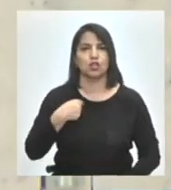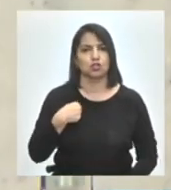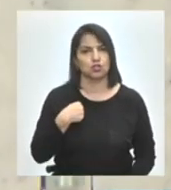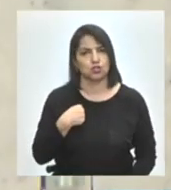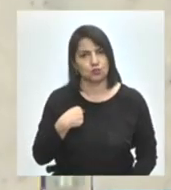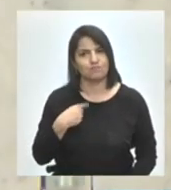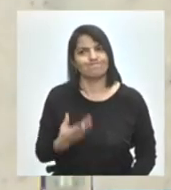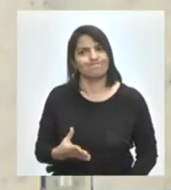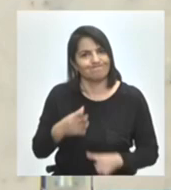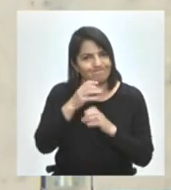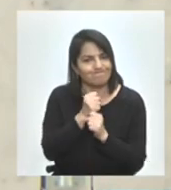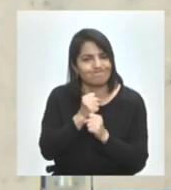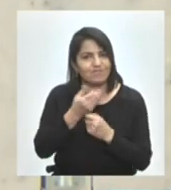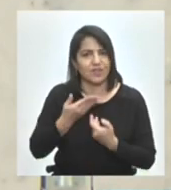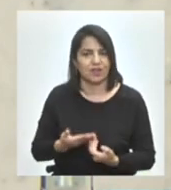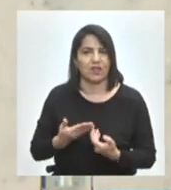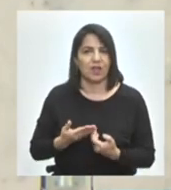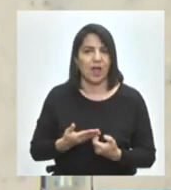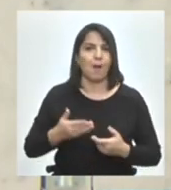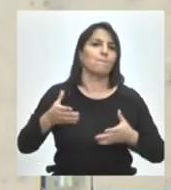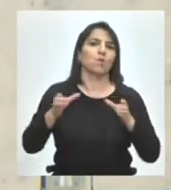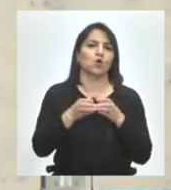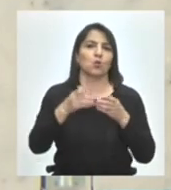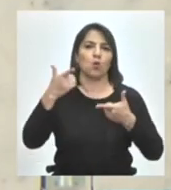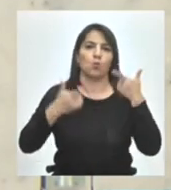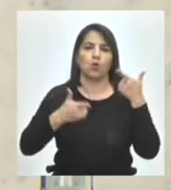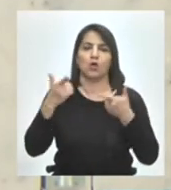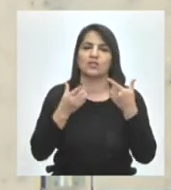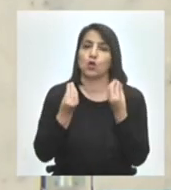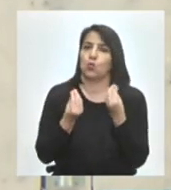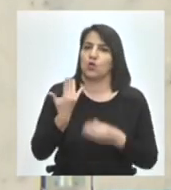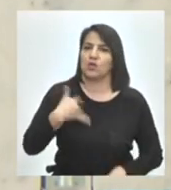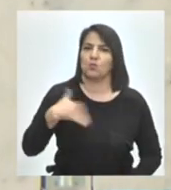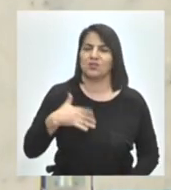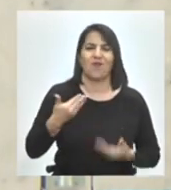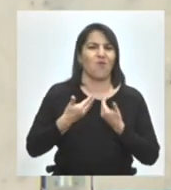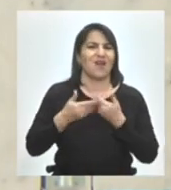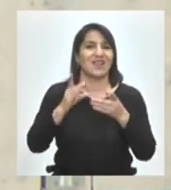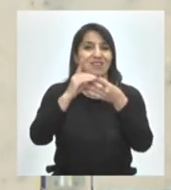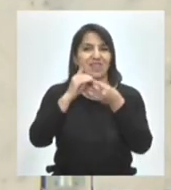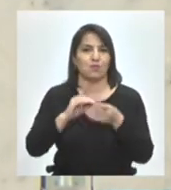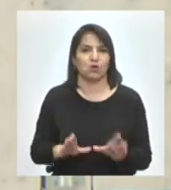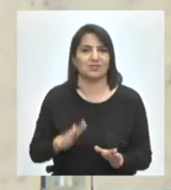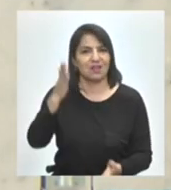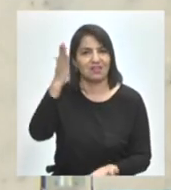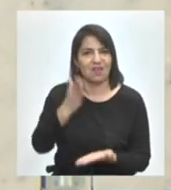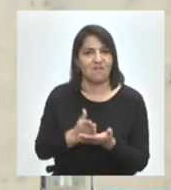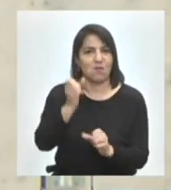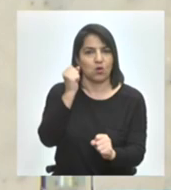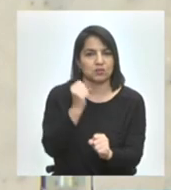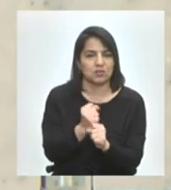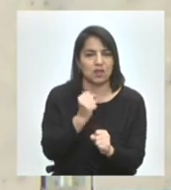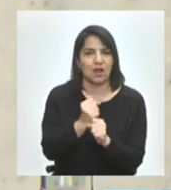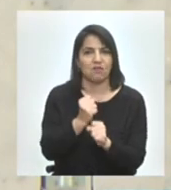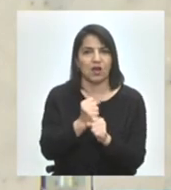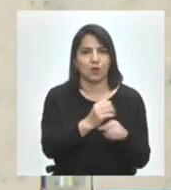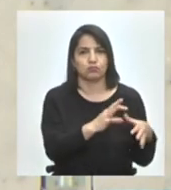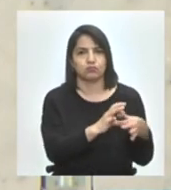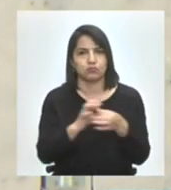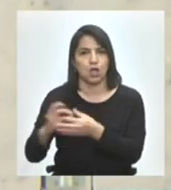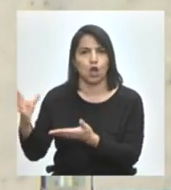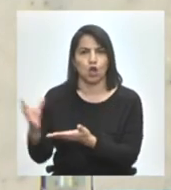esa idea. Los partidos políticos son esenciales en cualquier democracia y debemos trabajar por hacerlos